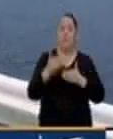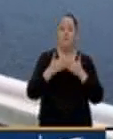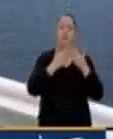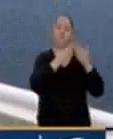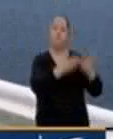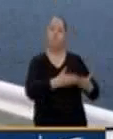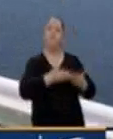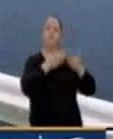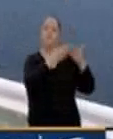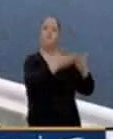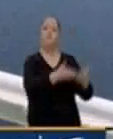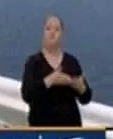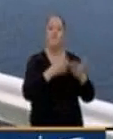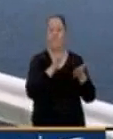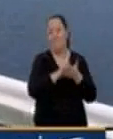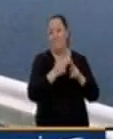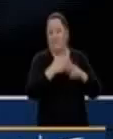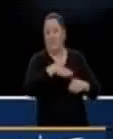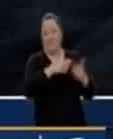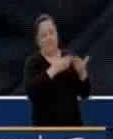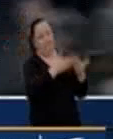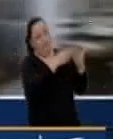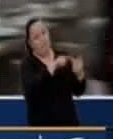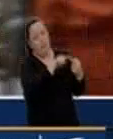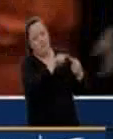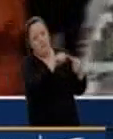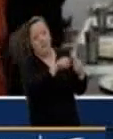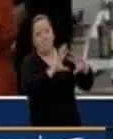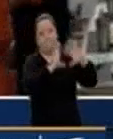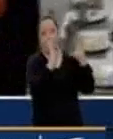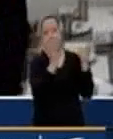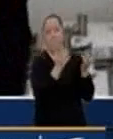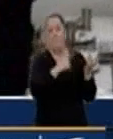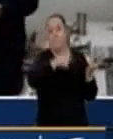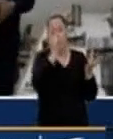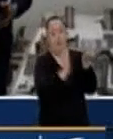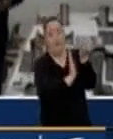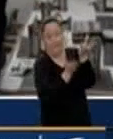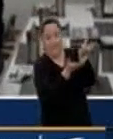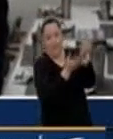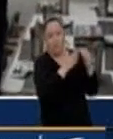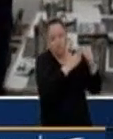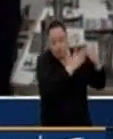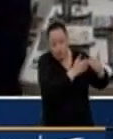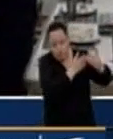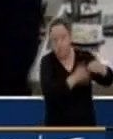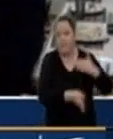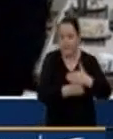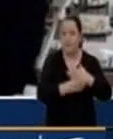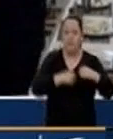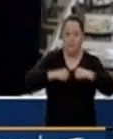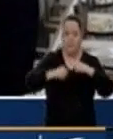a bordo del buque ARS Simón Bolívar rumbo al corazón del planeta, al continente blanco. Seguimos adelante en esta navegación, pero hay que decir